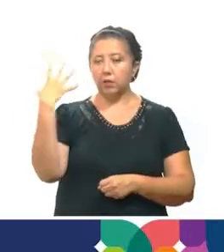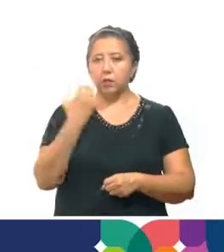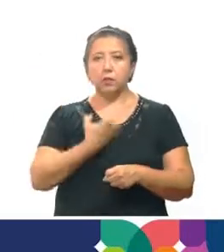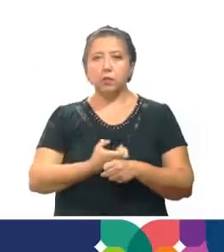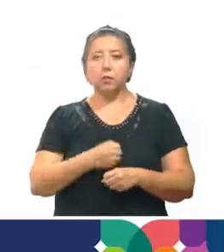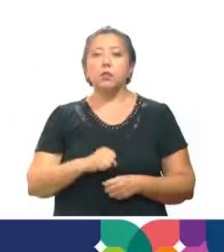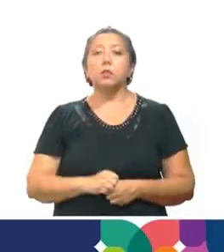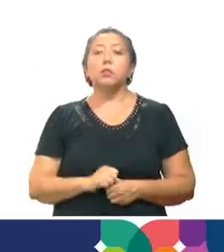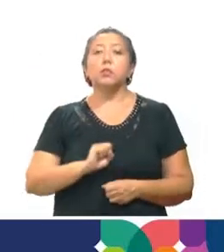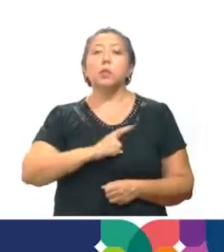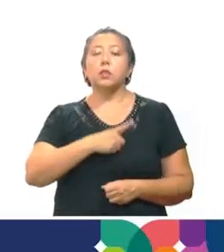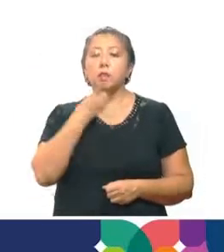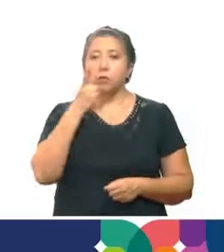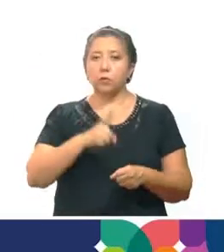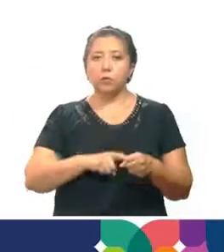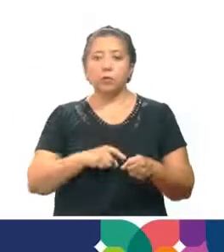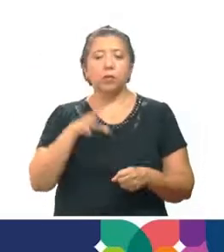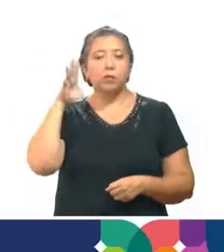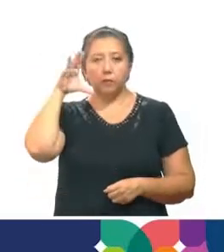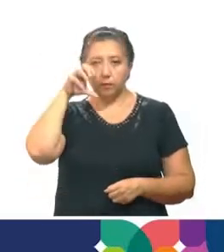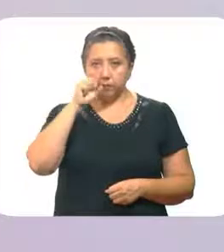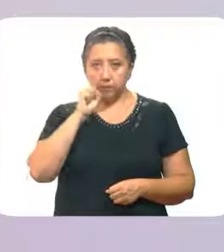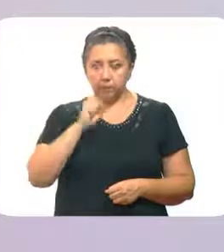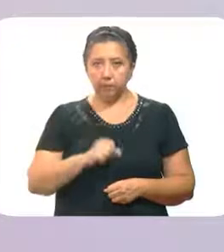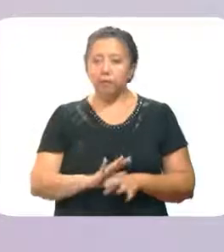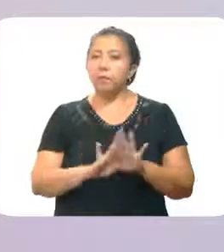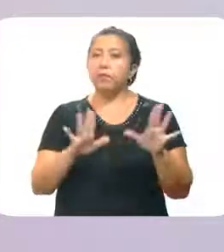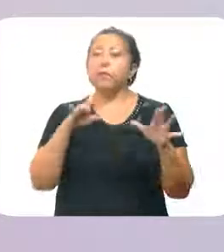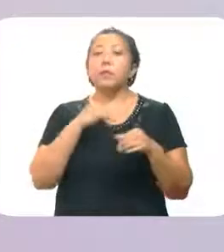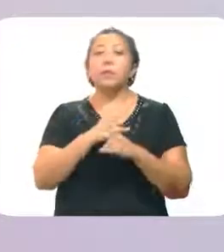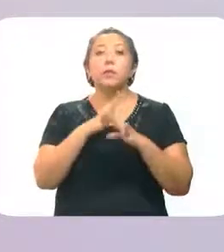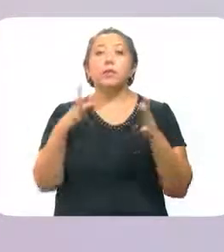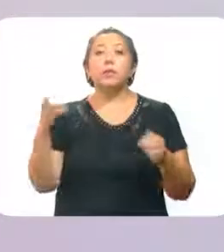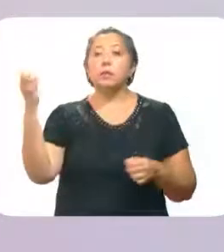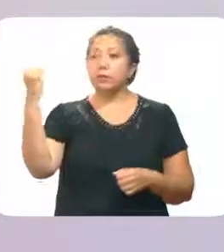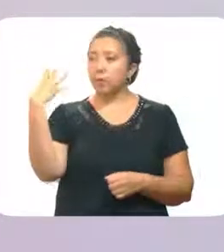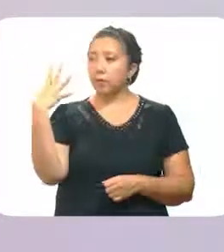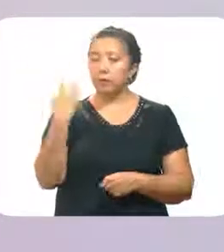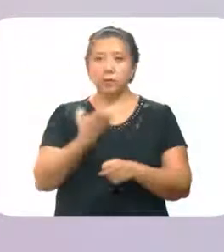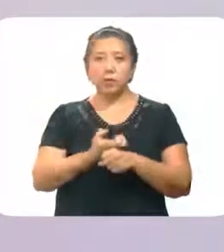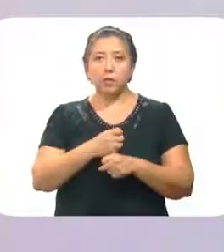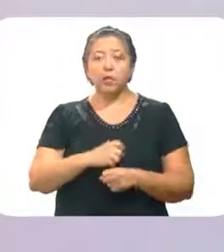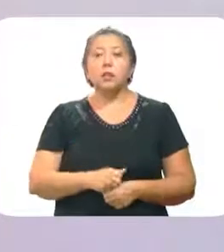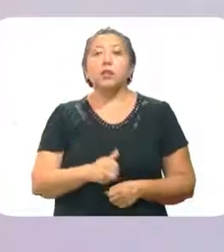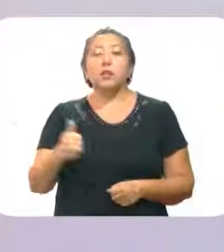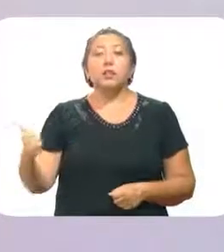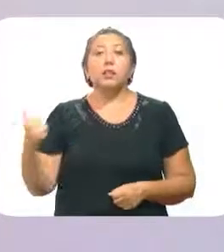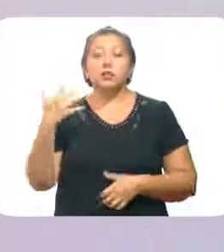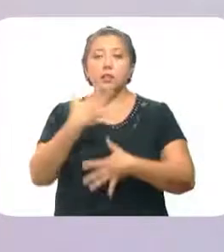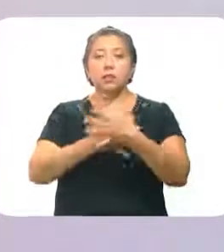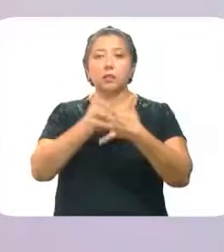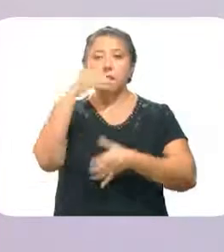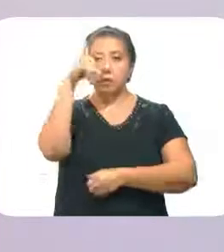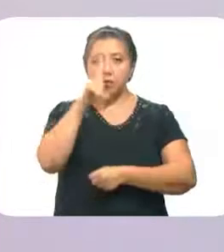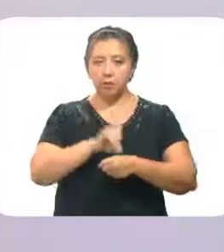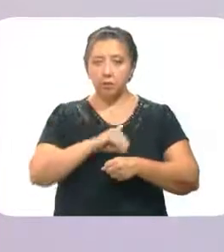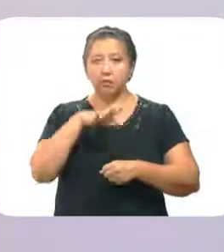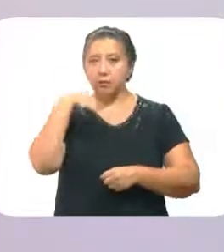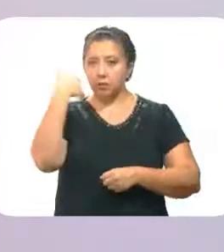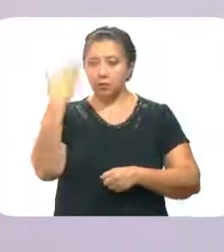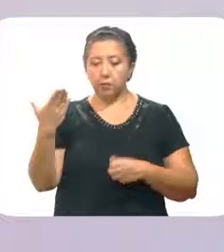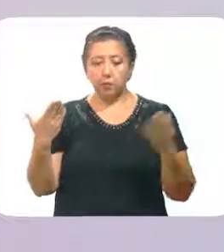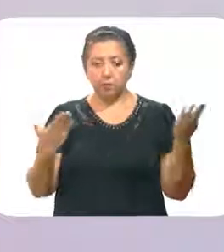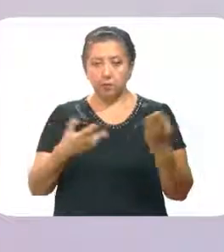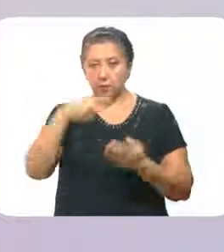semáforo estatal de salud marcan color naranja. Como hemos informado, el semáforo estatal de salud se va a dar a conocer cada 15 días con la